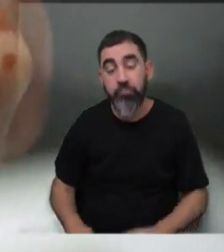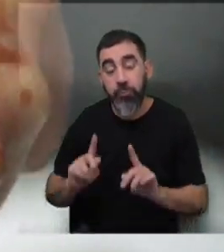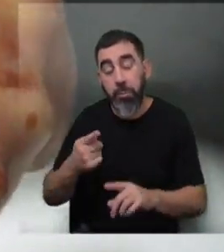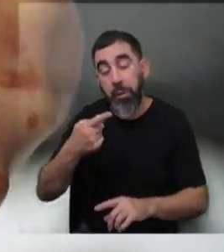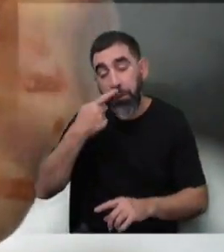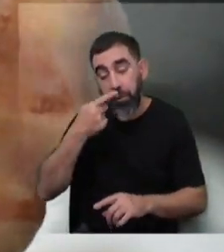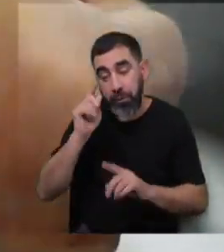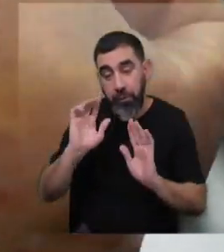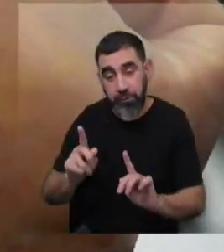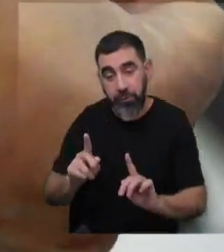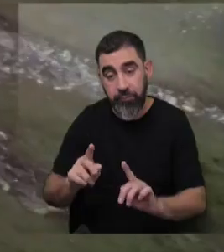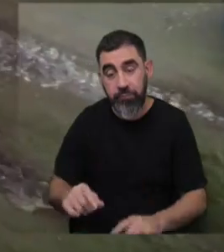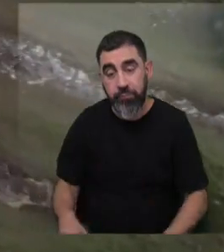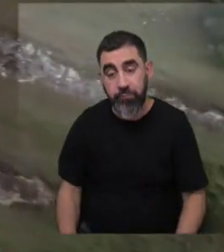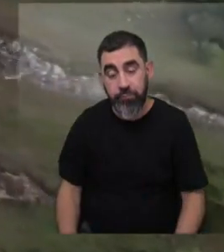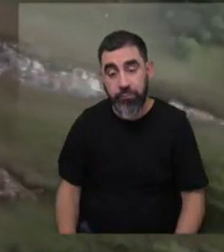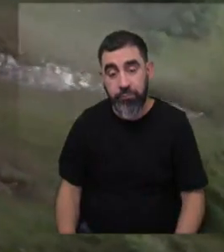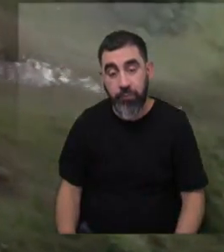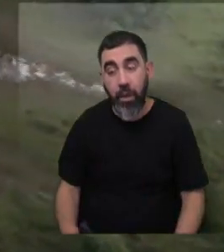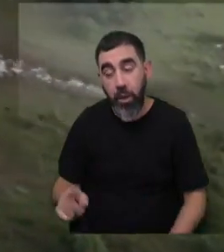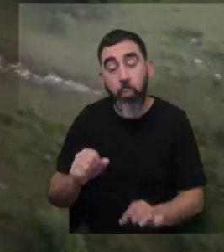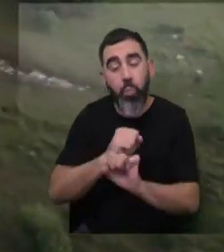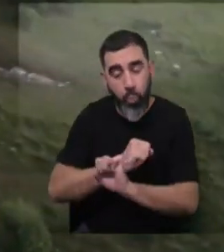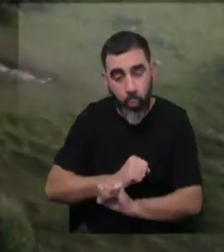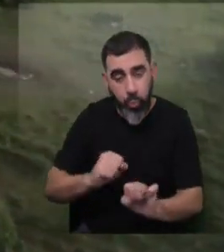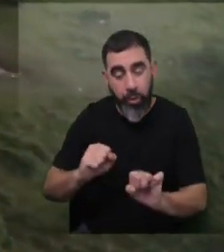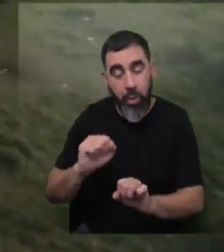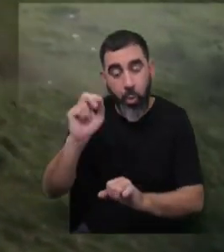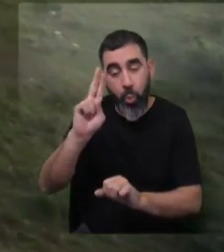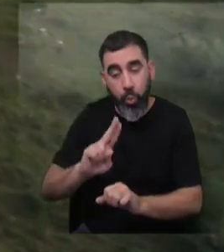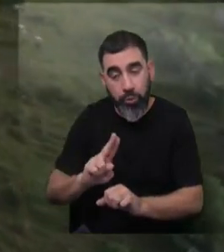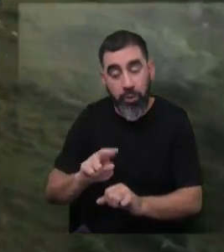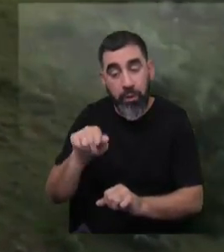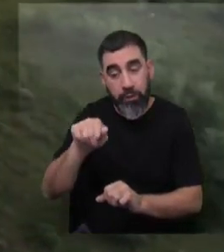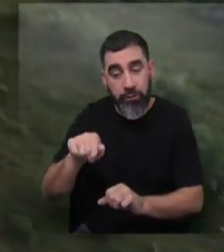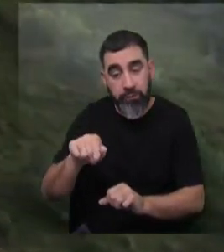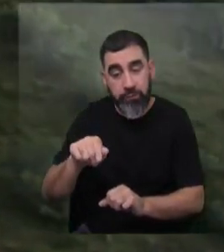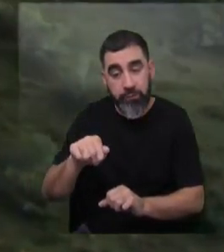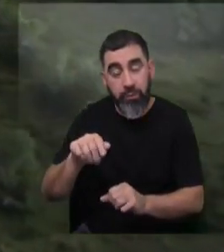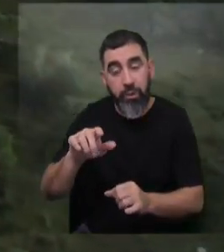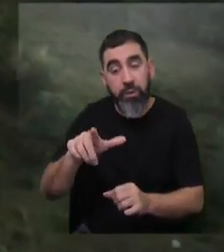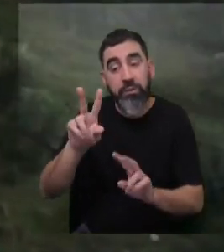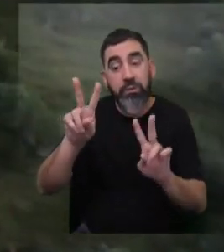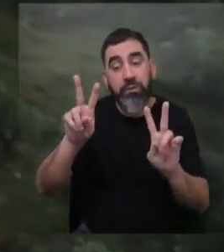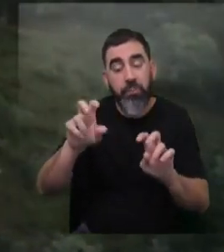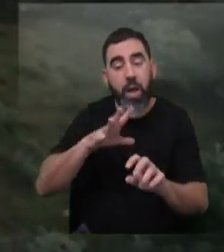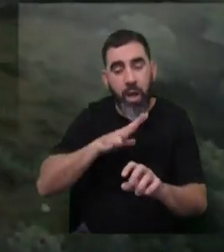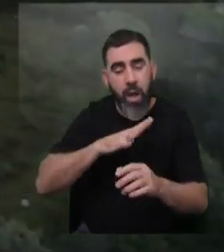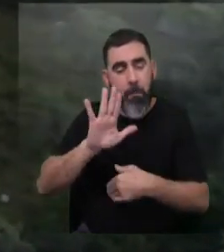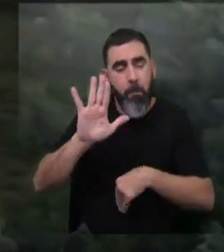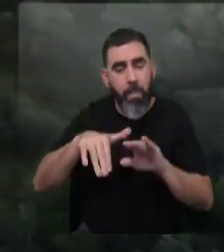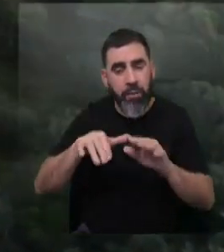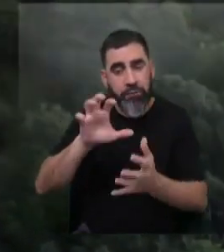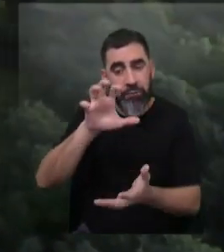que estamos viendo, que el lugar potencialmente pudo haberse utilizado, porque es uno de los elementos que aparece con mayor frecuencia en el